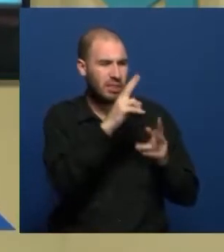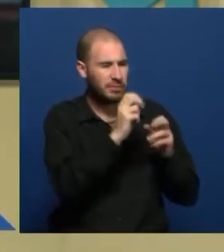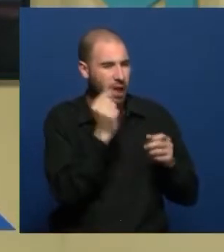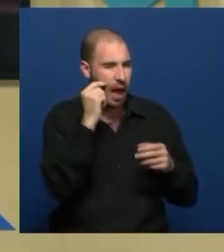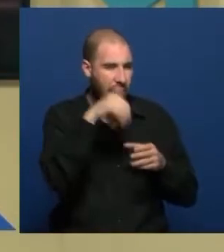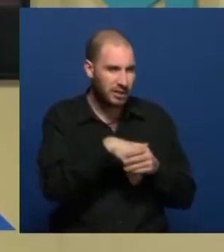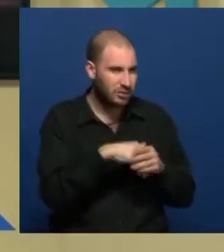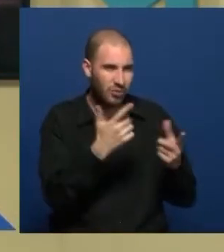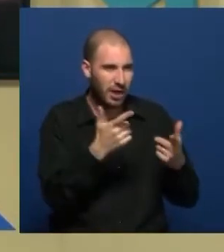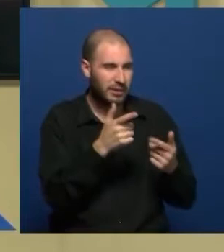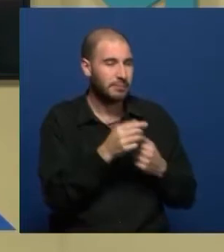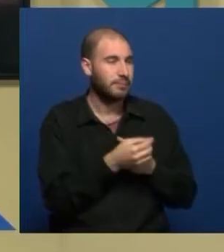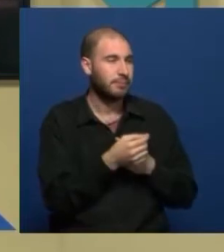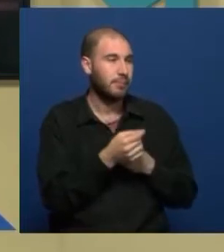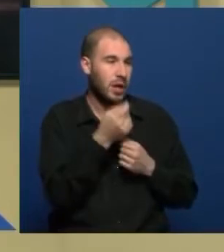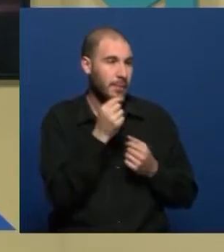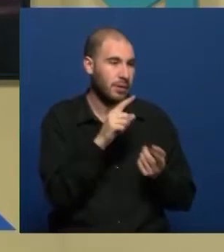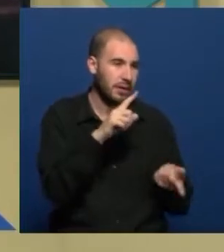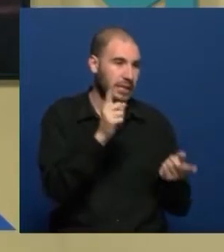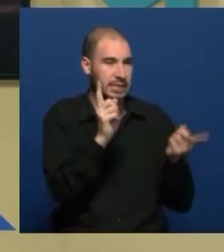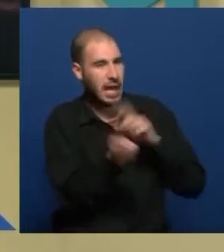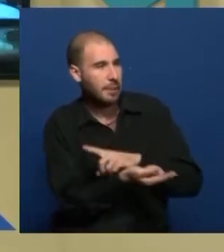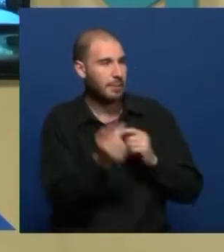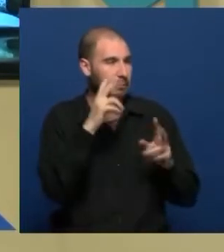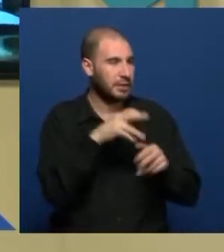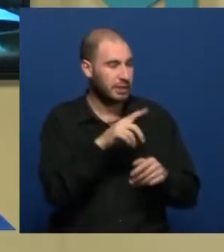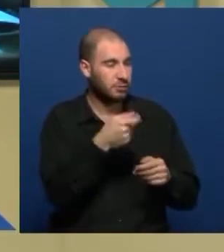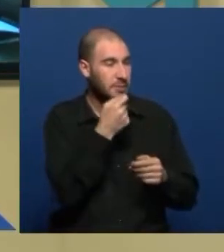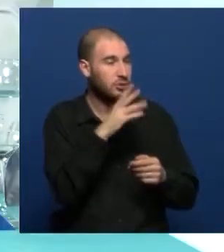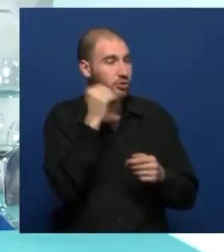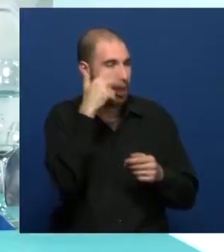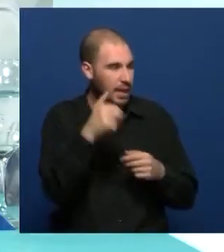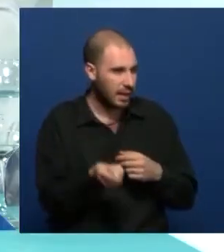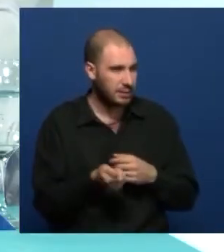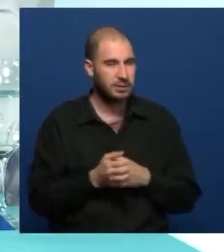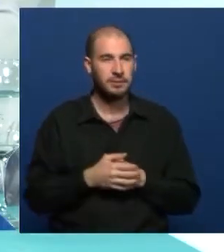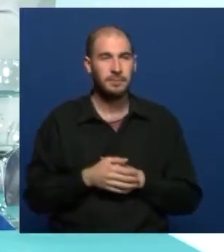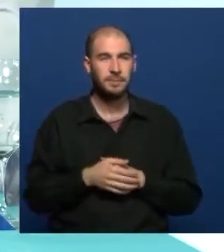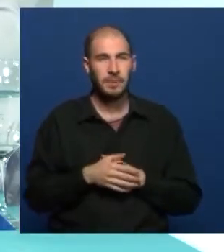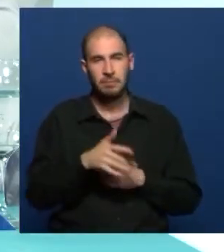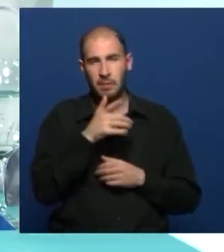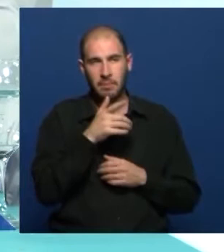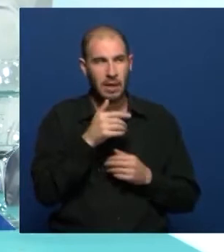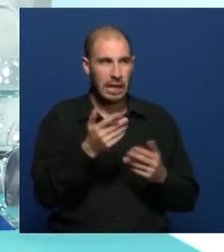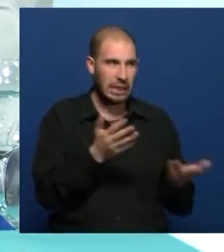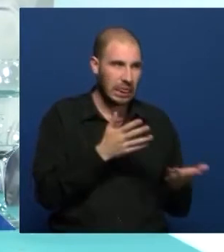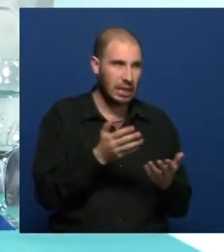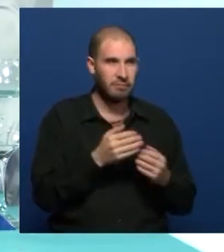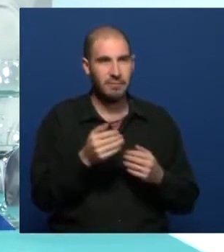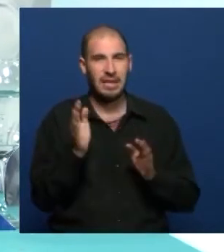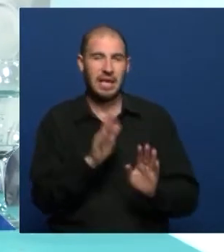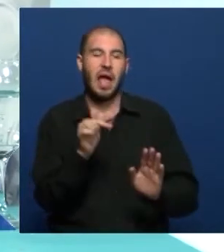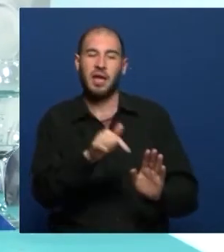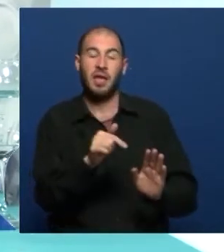para ver si pueden girar en torno de la investigación en el caso de johana chacón yo entiendo que no está la idea están ahí y